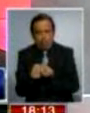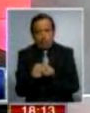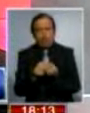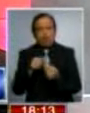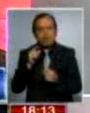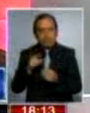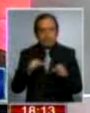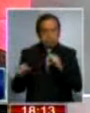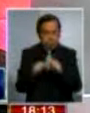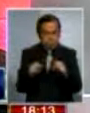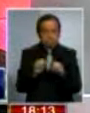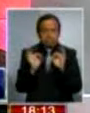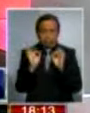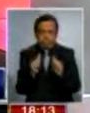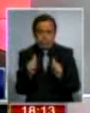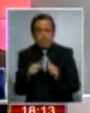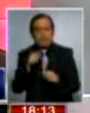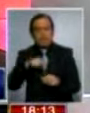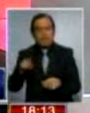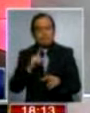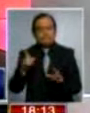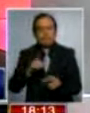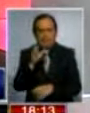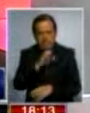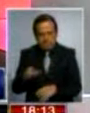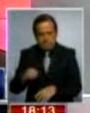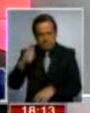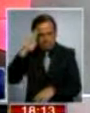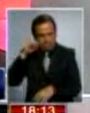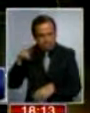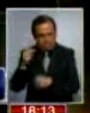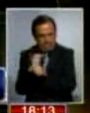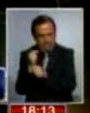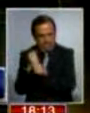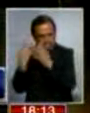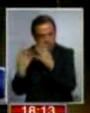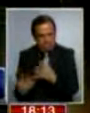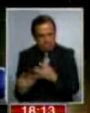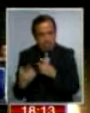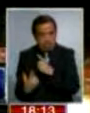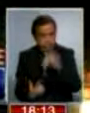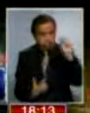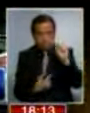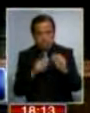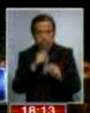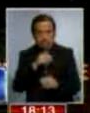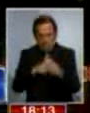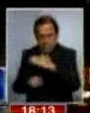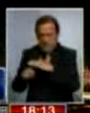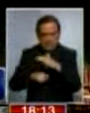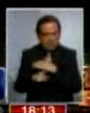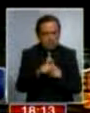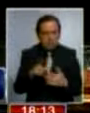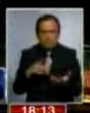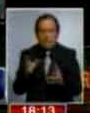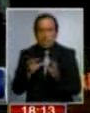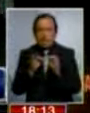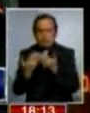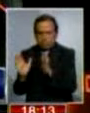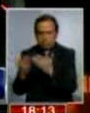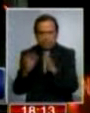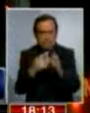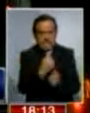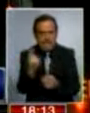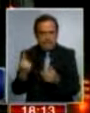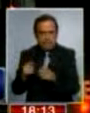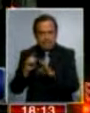terremoto, es decir, el personal de Gendarmería que está de servicio no huye con el terremoto, sino que ingresa a las dependencias y procede a la apertura de cada